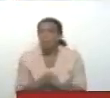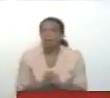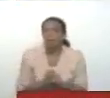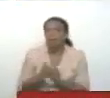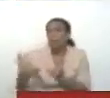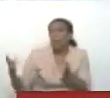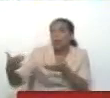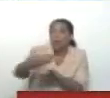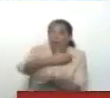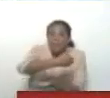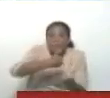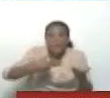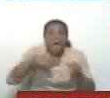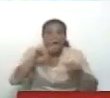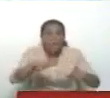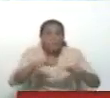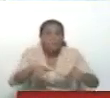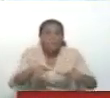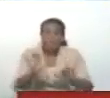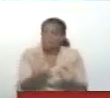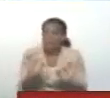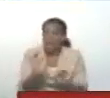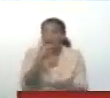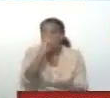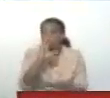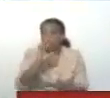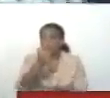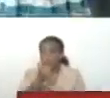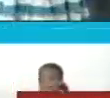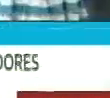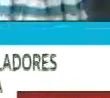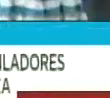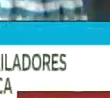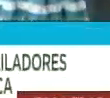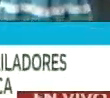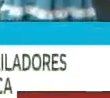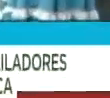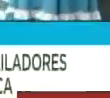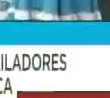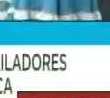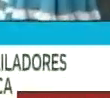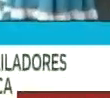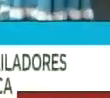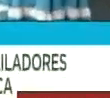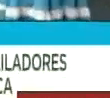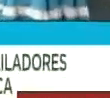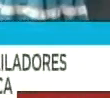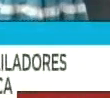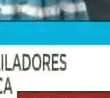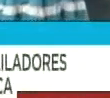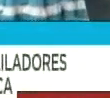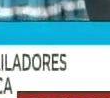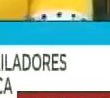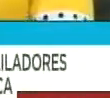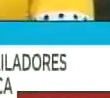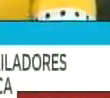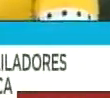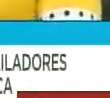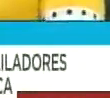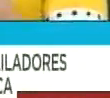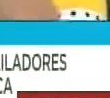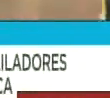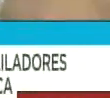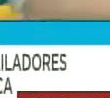a rescatar las parrandas. No, ¿verdad? Ya en el año 50... Arrancando las parrandas. Bueno, digamos que formalmente